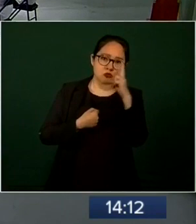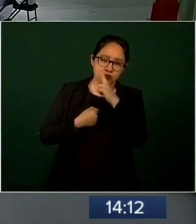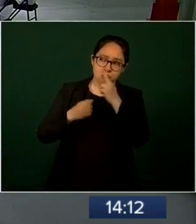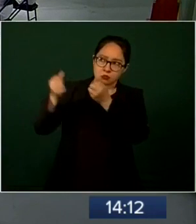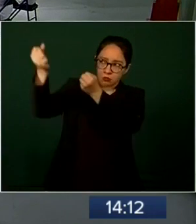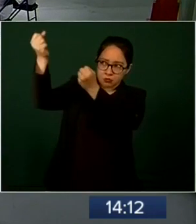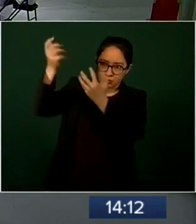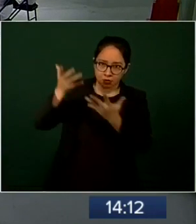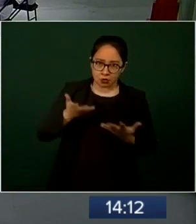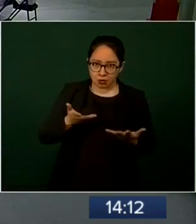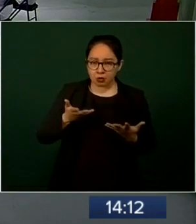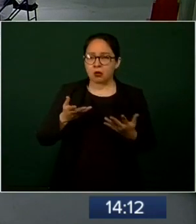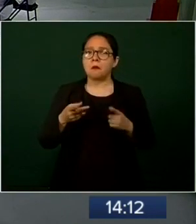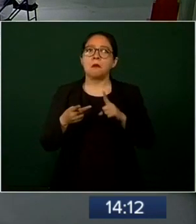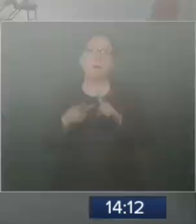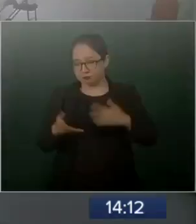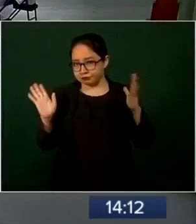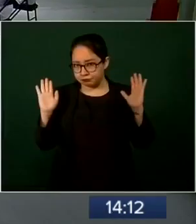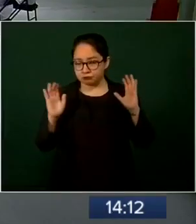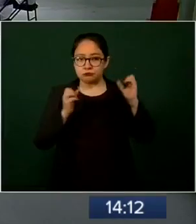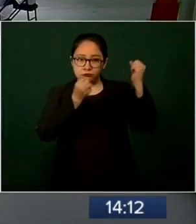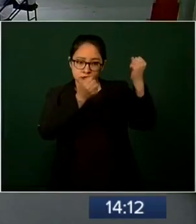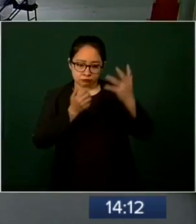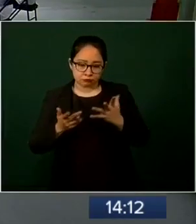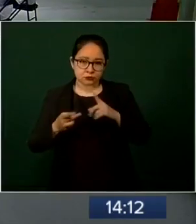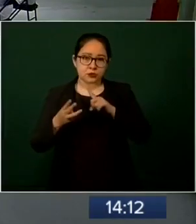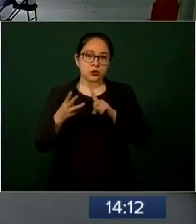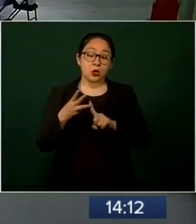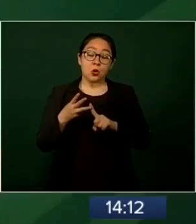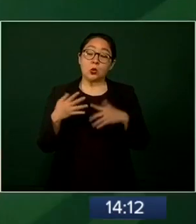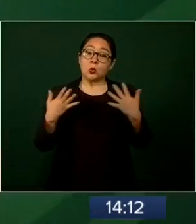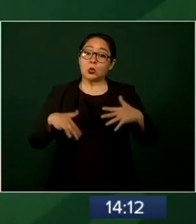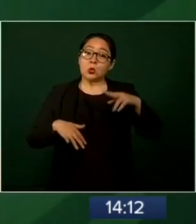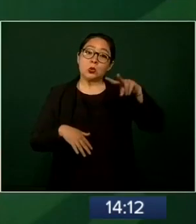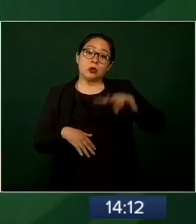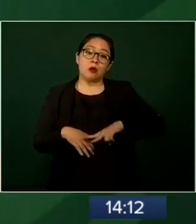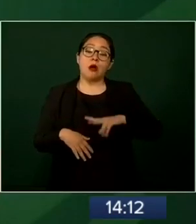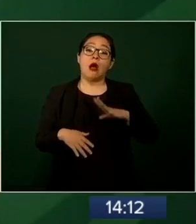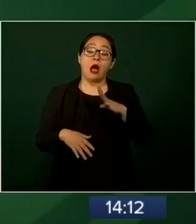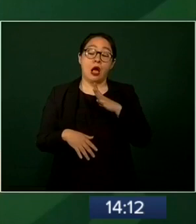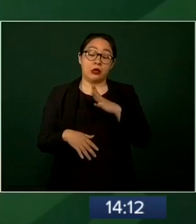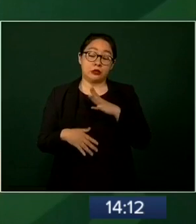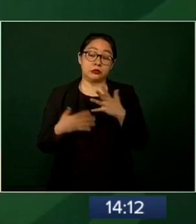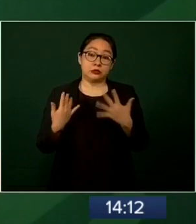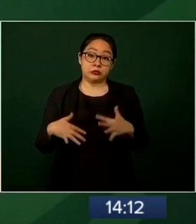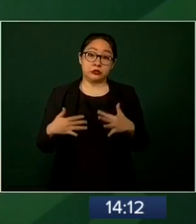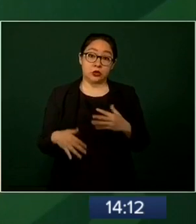de China, el compromiso que tenemos con la